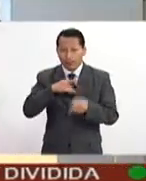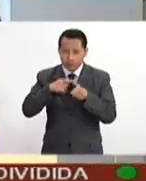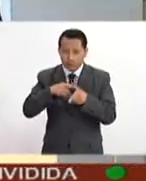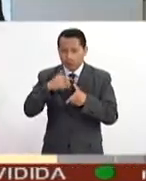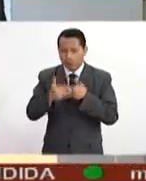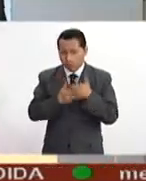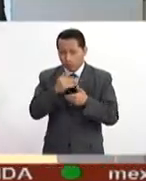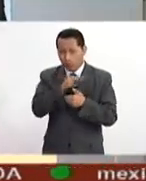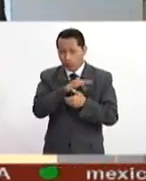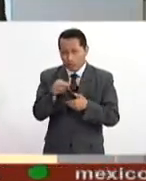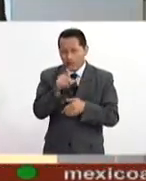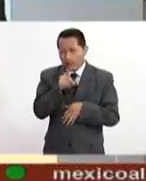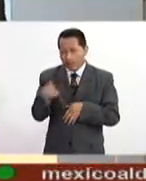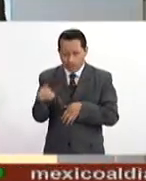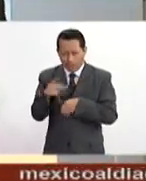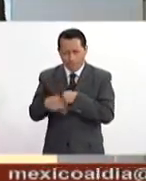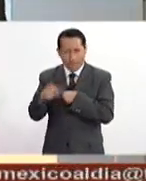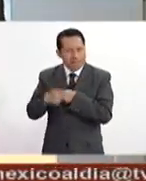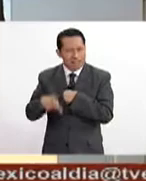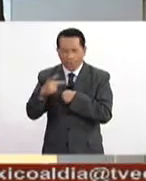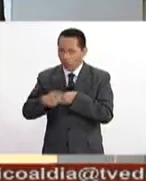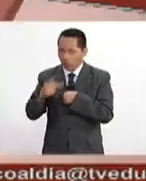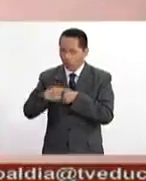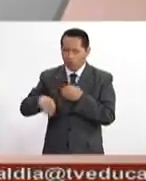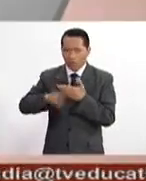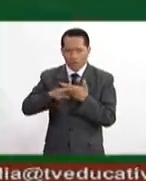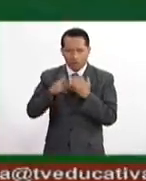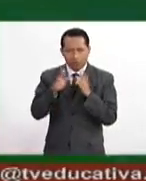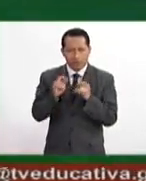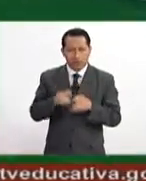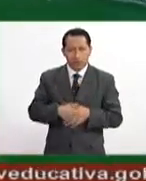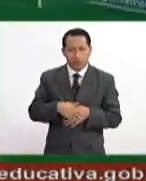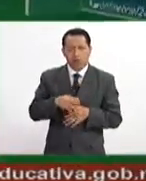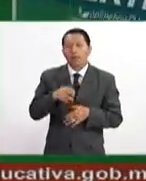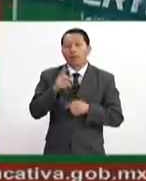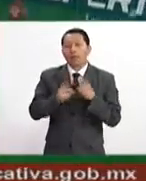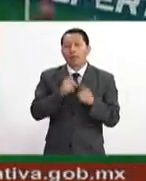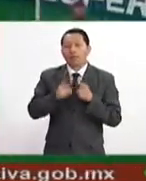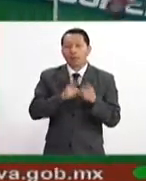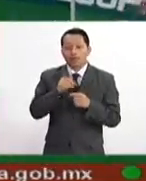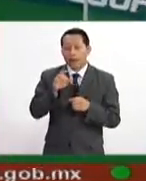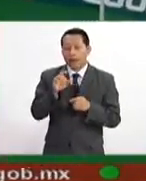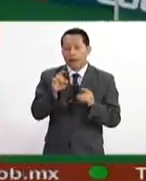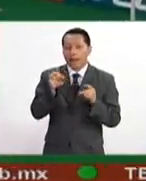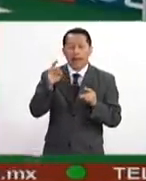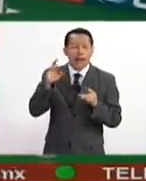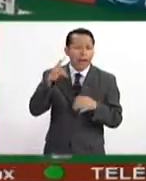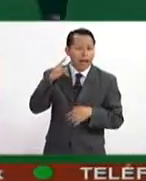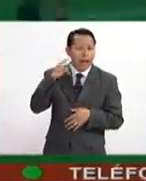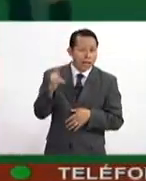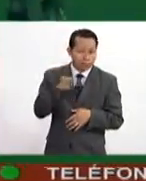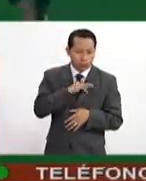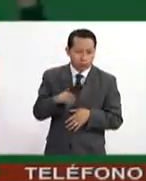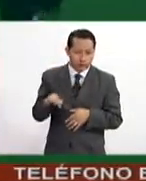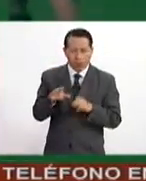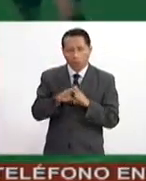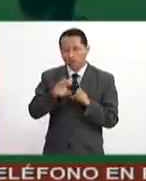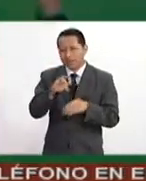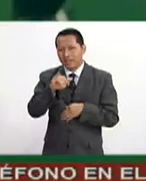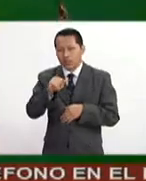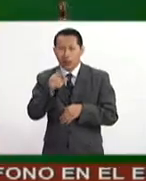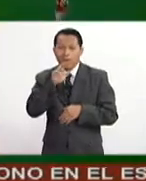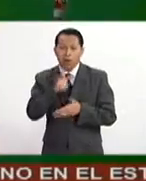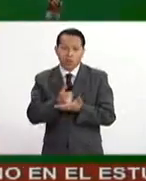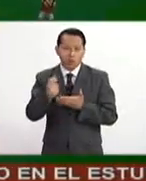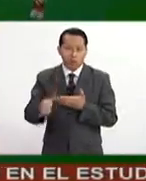extrema derecha es una vez más un riesgo para nuestro país. En los deportes, Los Ángeles ofrece a Chicharito el mejor sueldo de